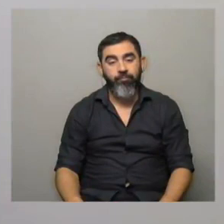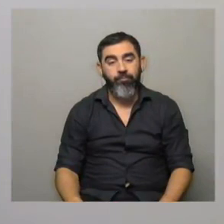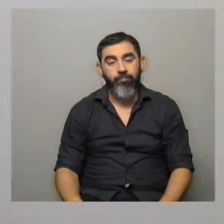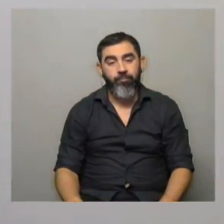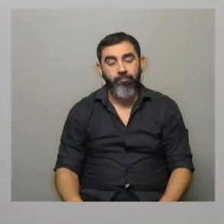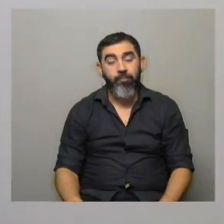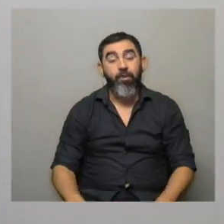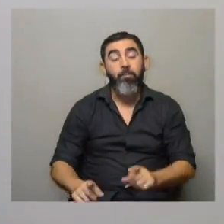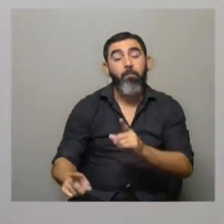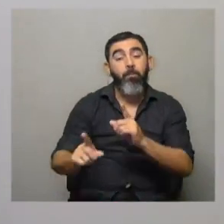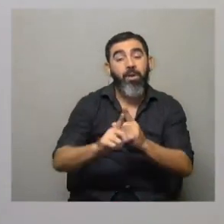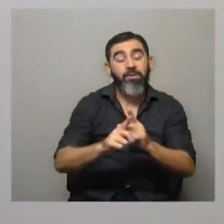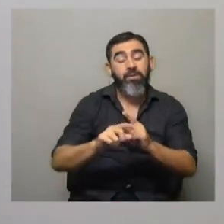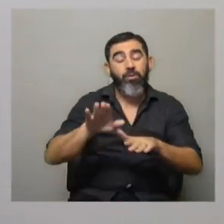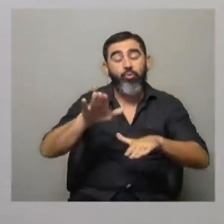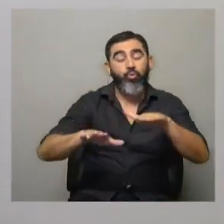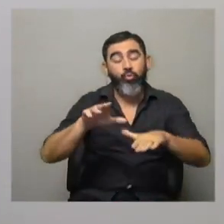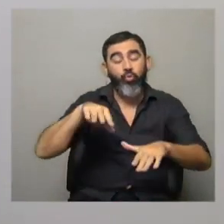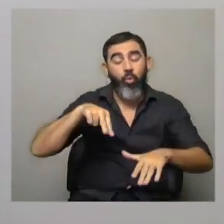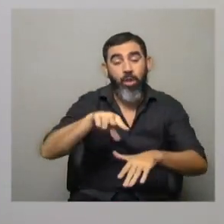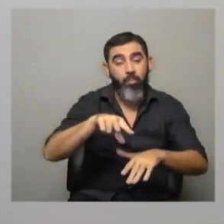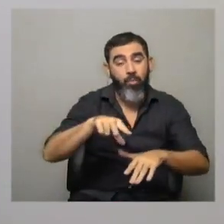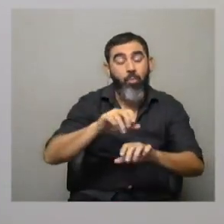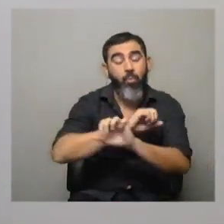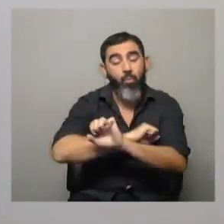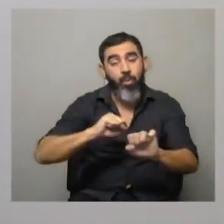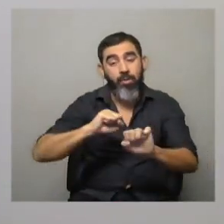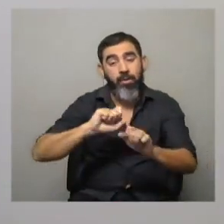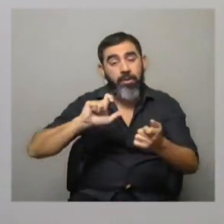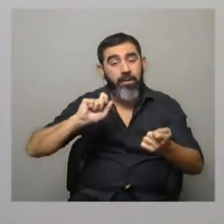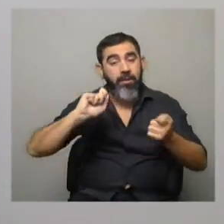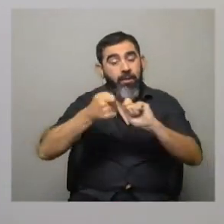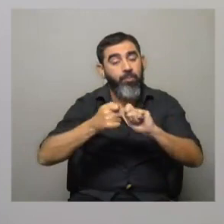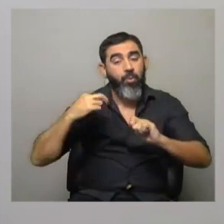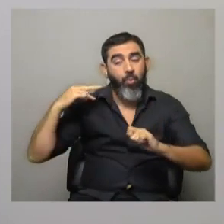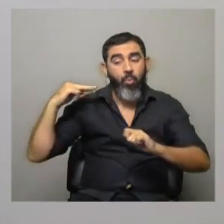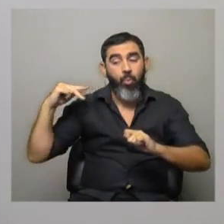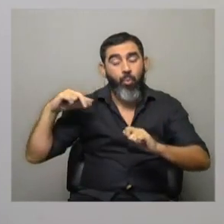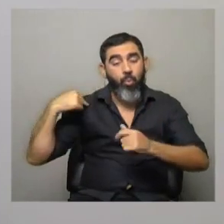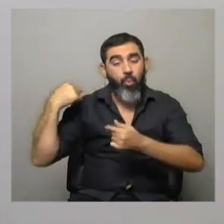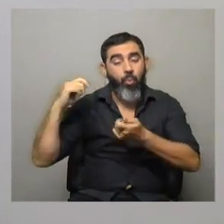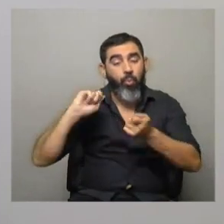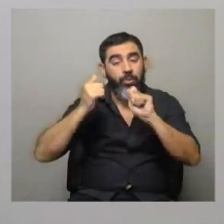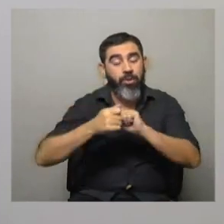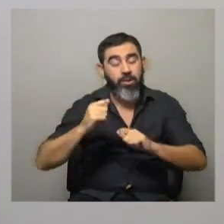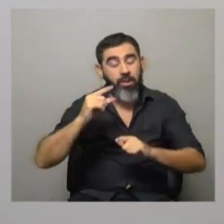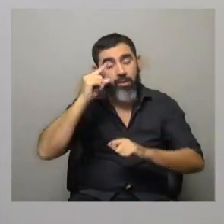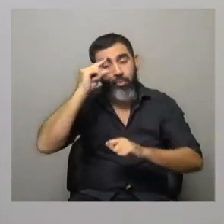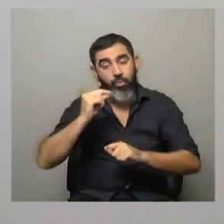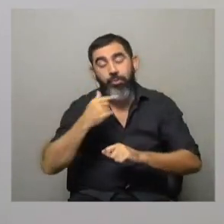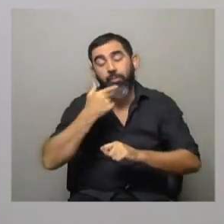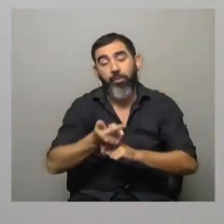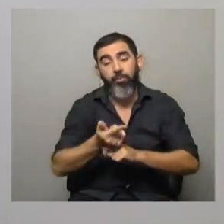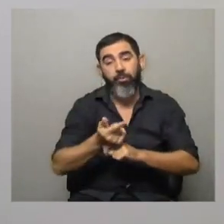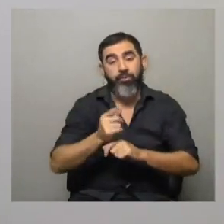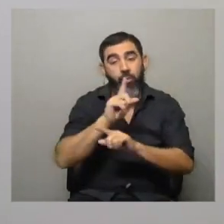Sobre todo en pacientes sonámbulos, lo que más puede provocarlo es los cambios en su rutina cotidiana de sueño. Por ejemplo, si se